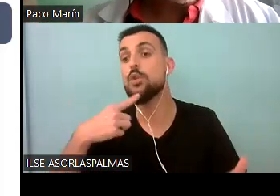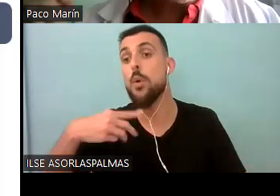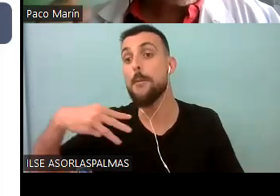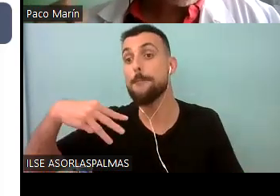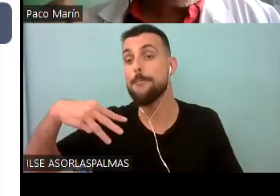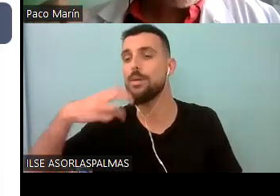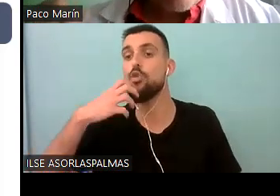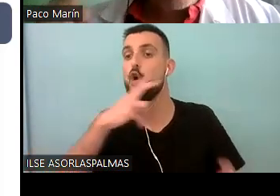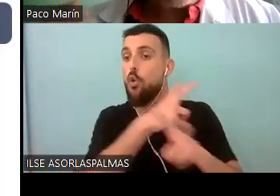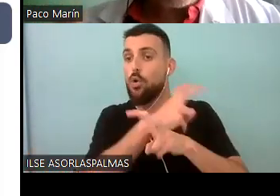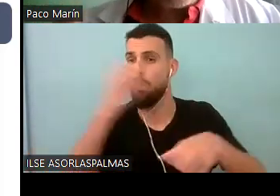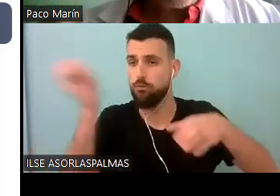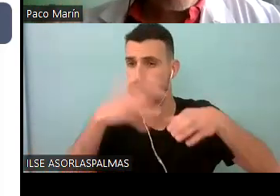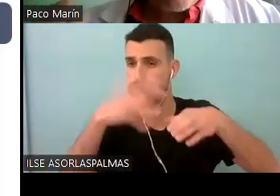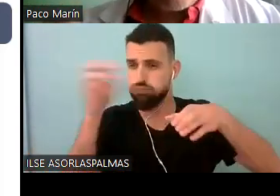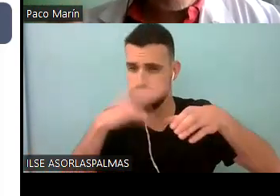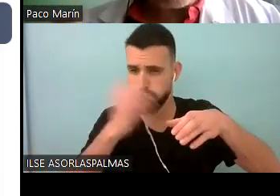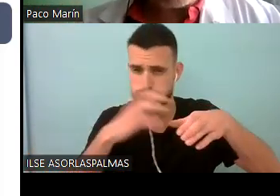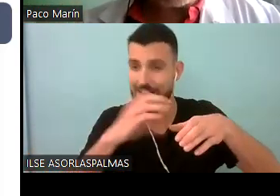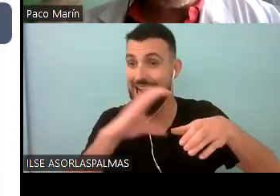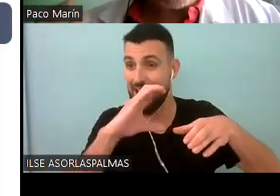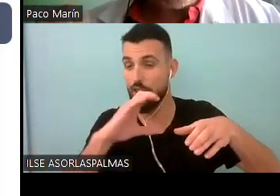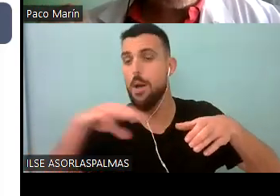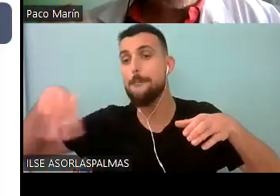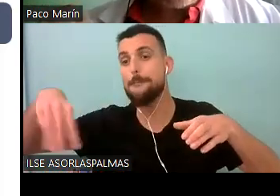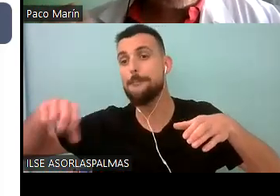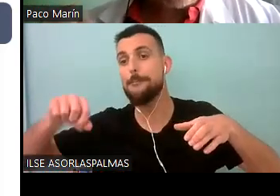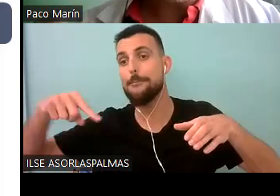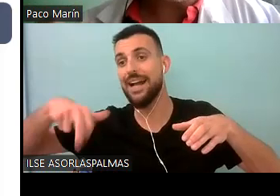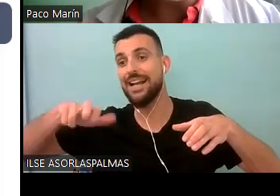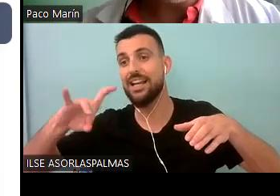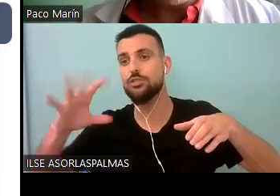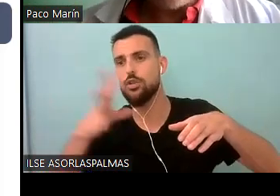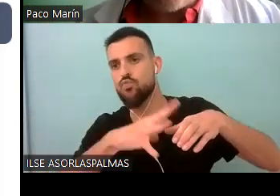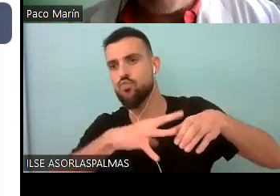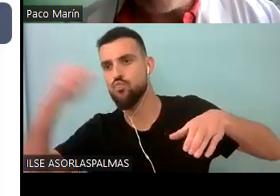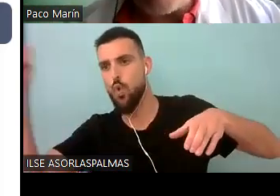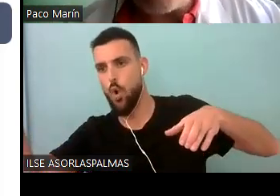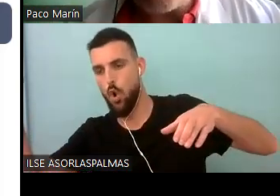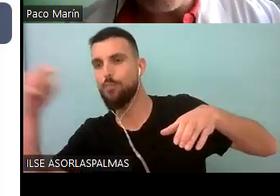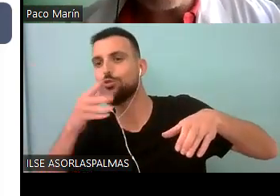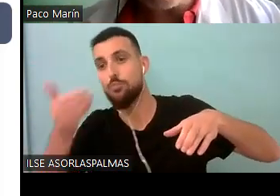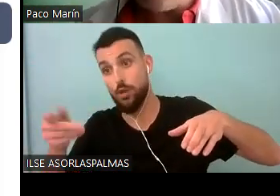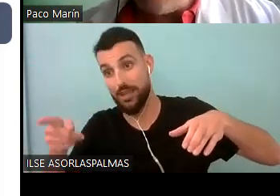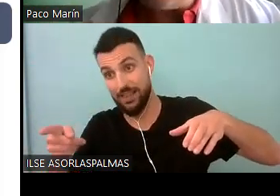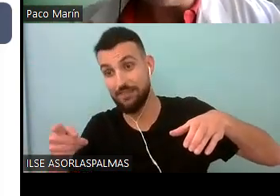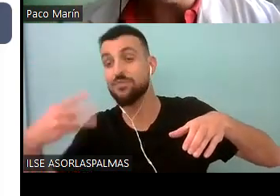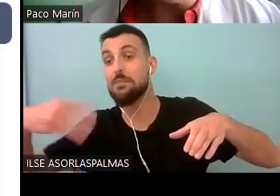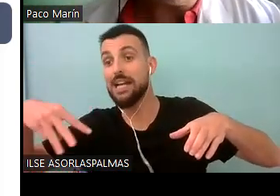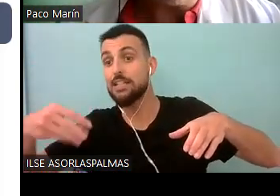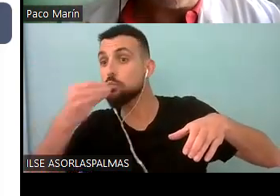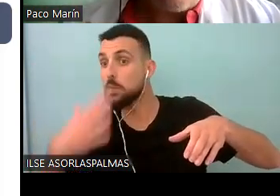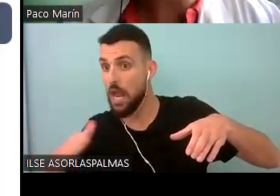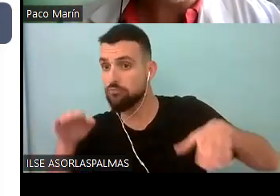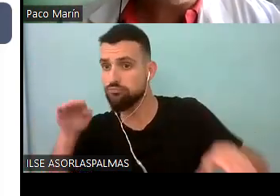huesos, y aquí es donde adquiere importancia el magnesio. Si los niveles de magnesio son los adecuados, el cuerpo